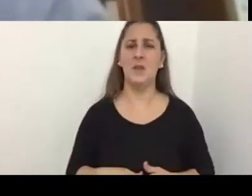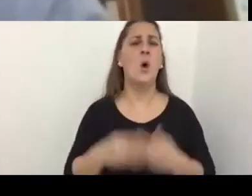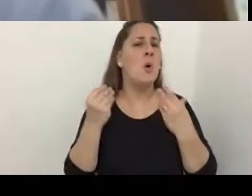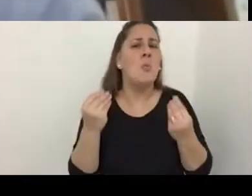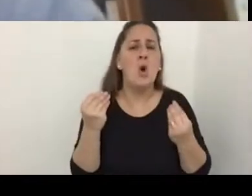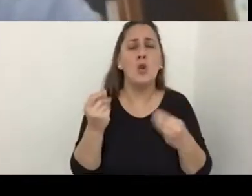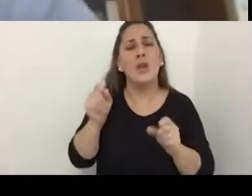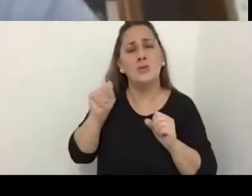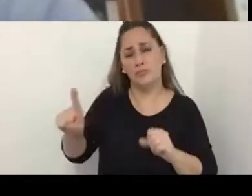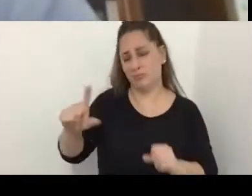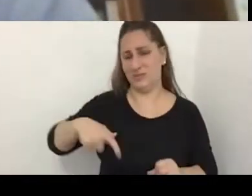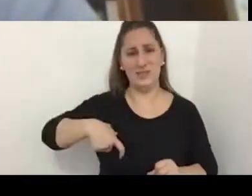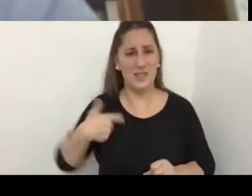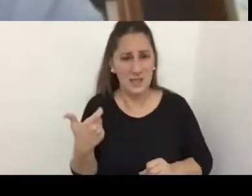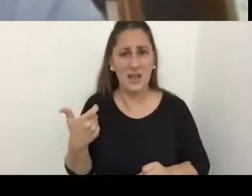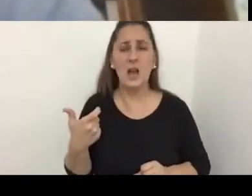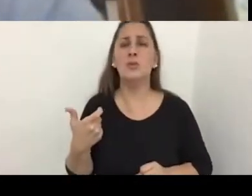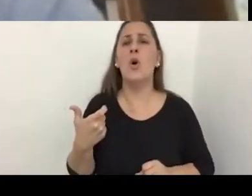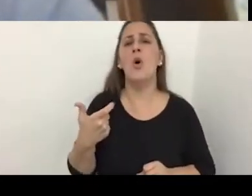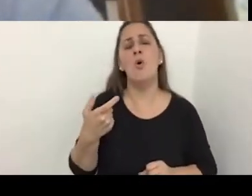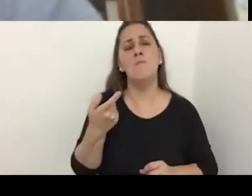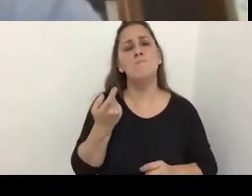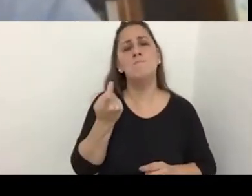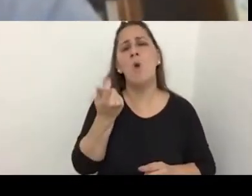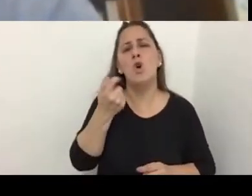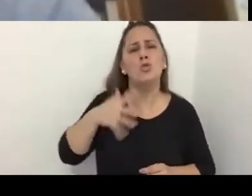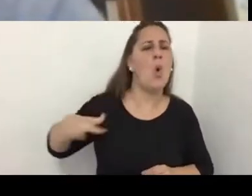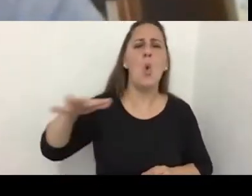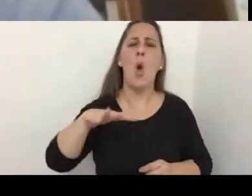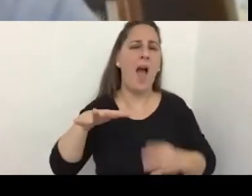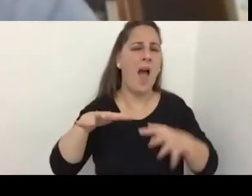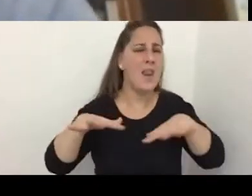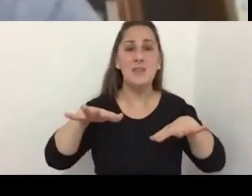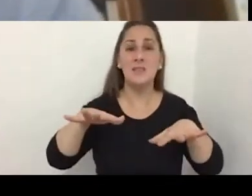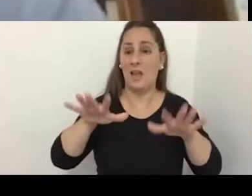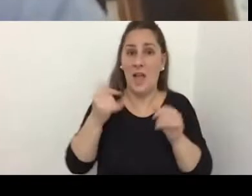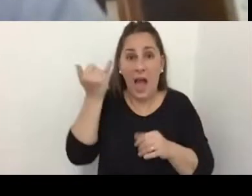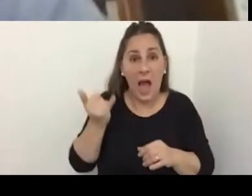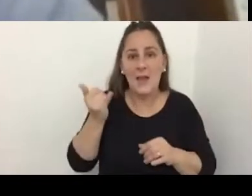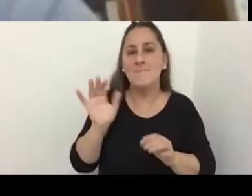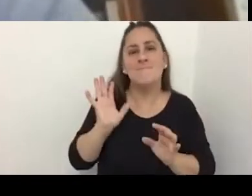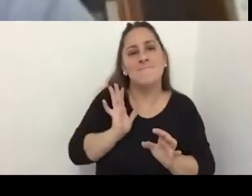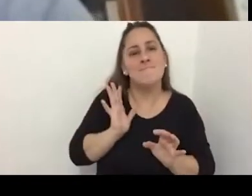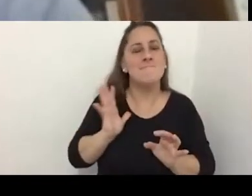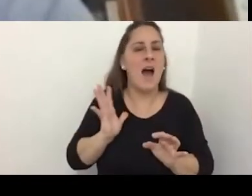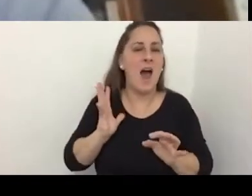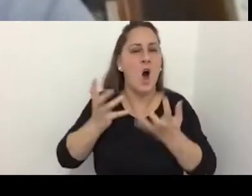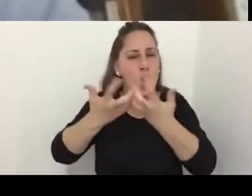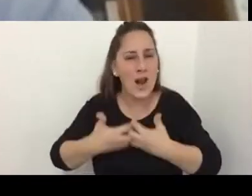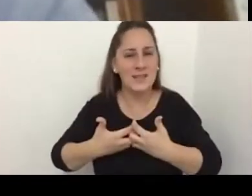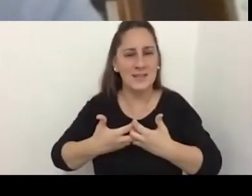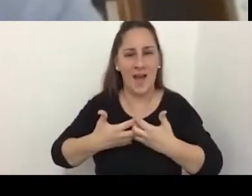las pocas o pocos ámbitos que nos quedan medianamente organizados para